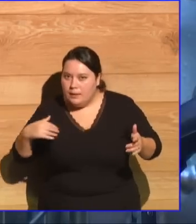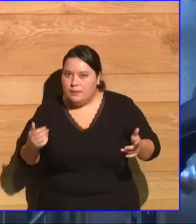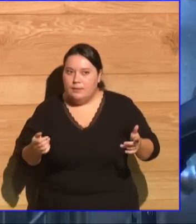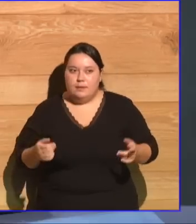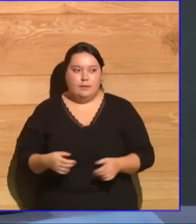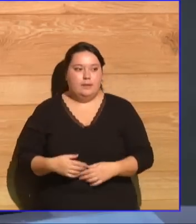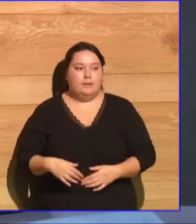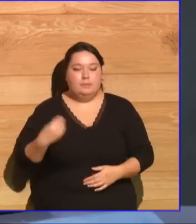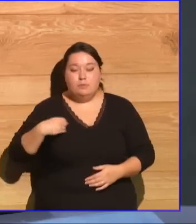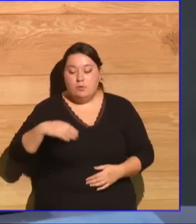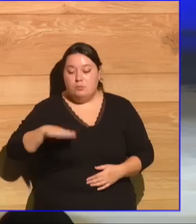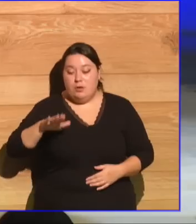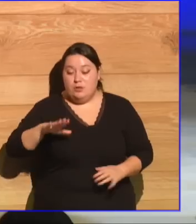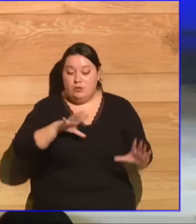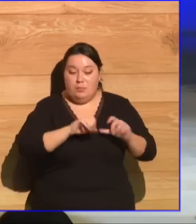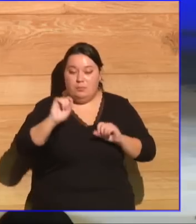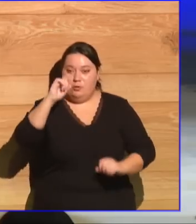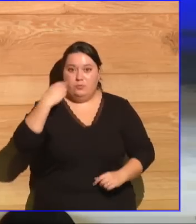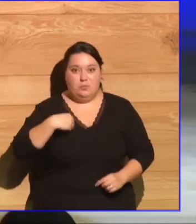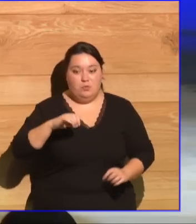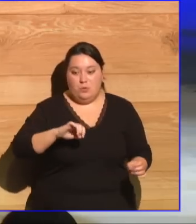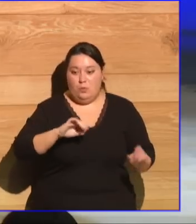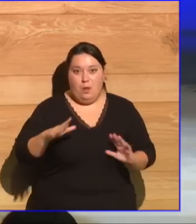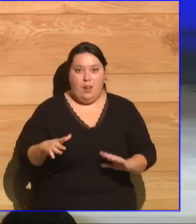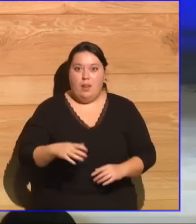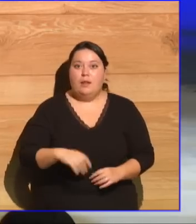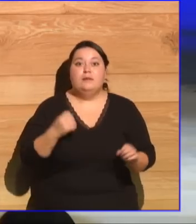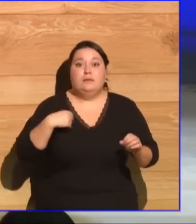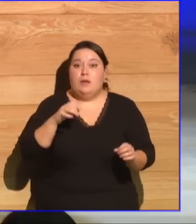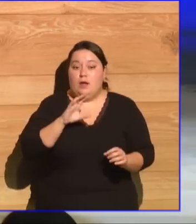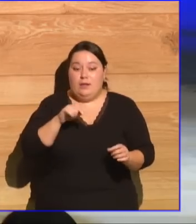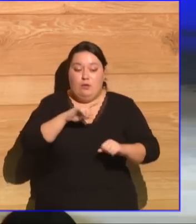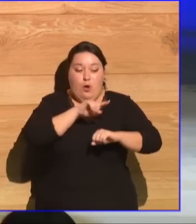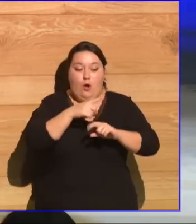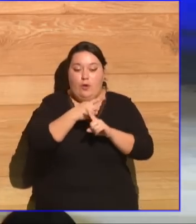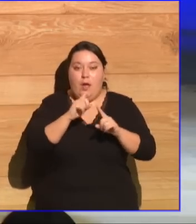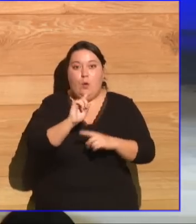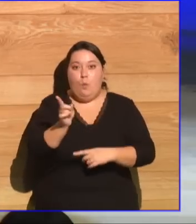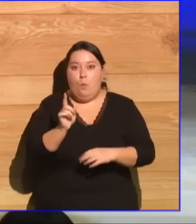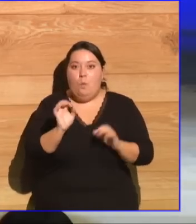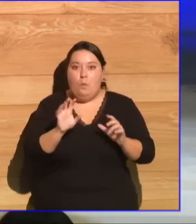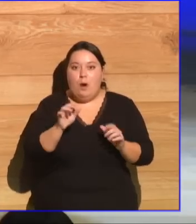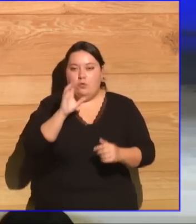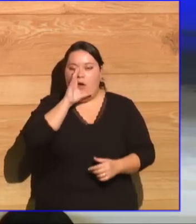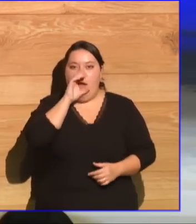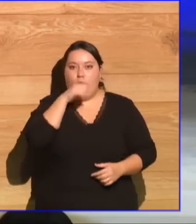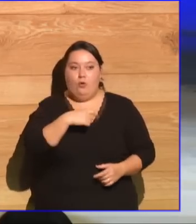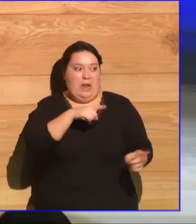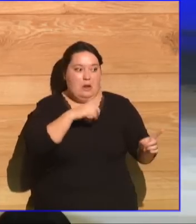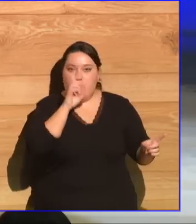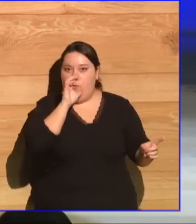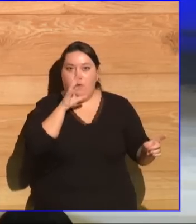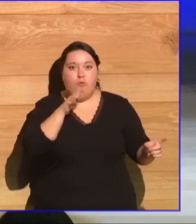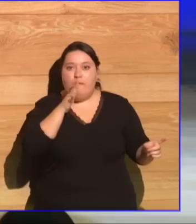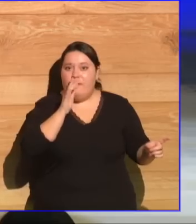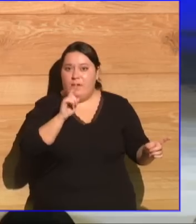niño del Imperio del Sol. que O me sea, sé pero los- se ha convertido en alcohólico en esta hora y cuarto. ¿Eh? No, pero, a ver. Juan no es una persona que beba habitualmente